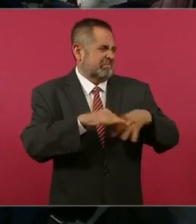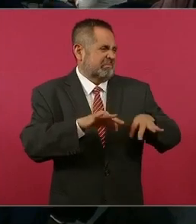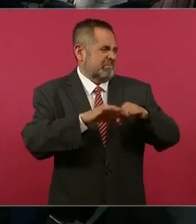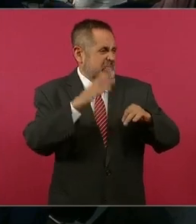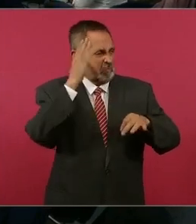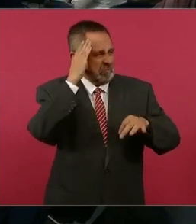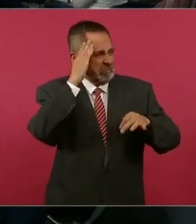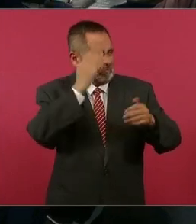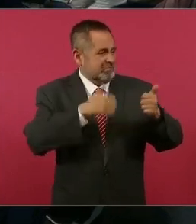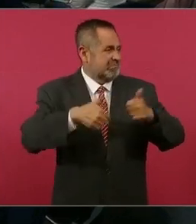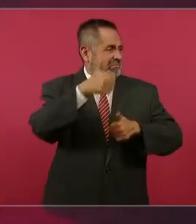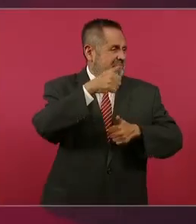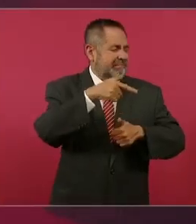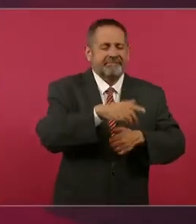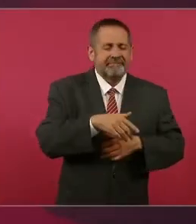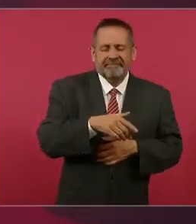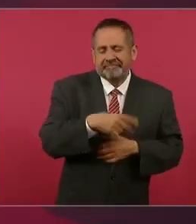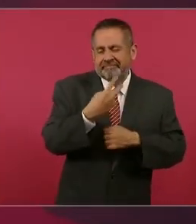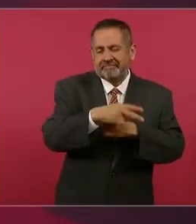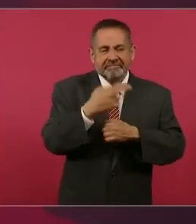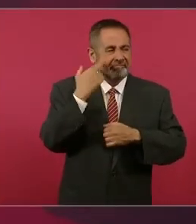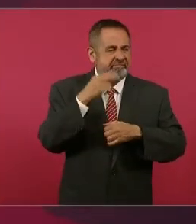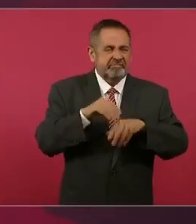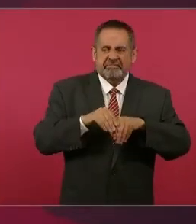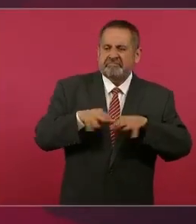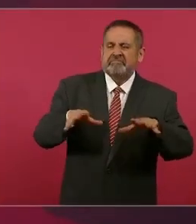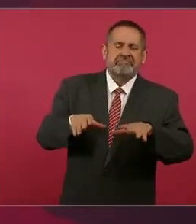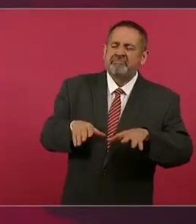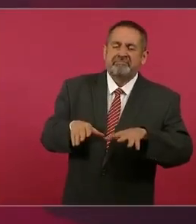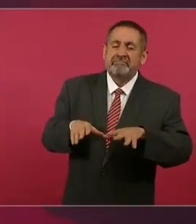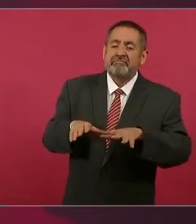televisión. Entonces, han